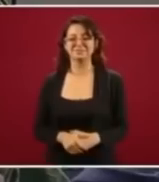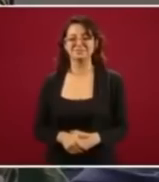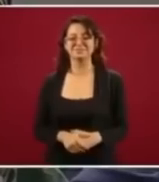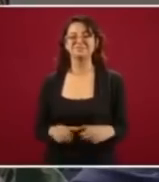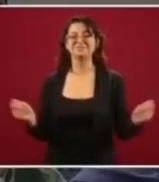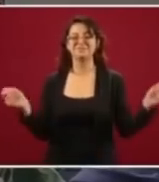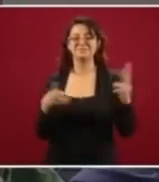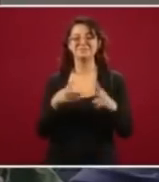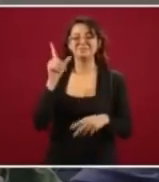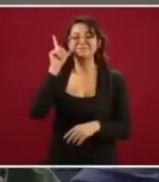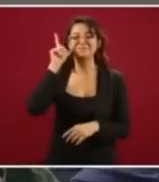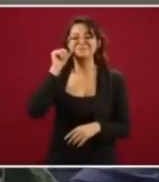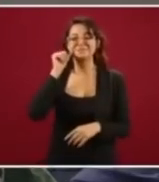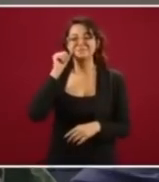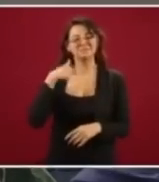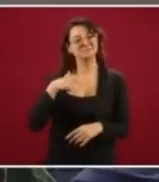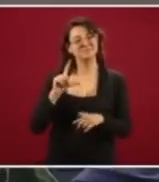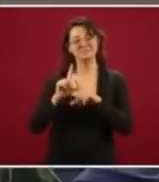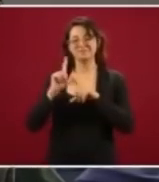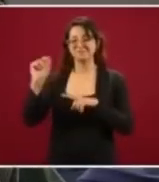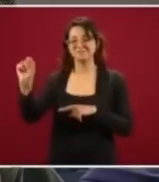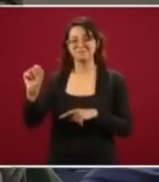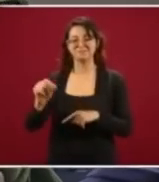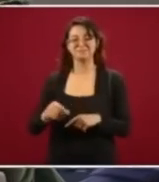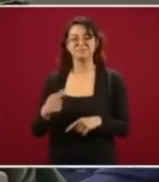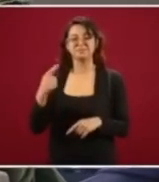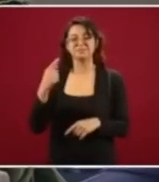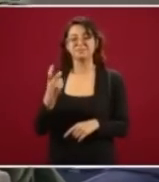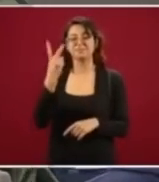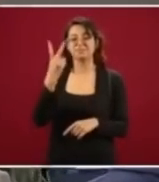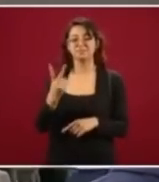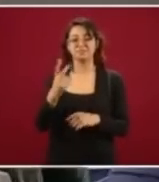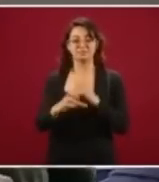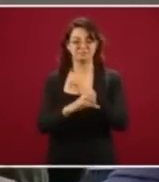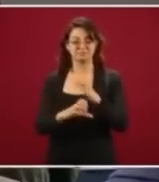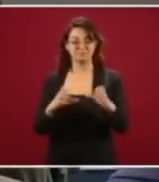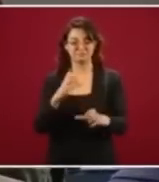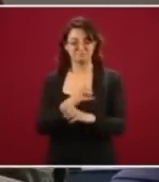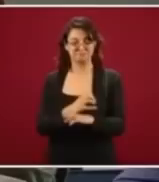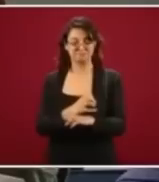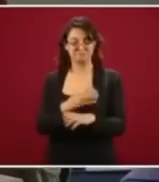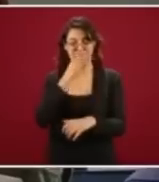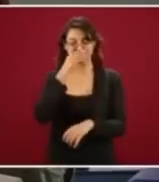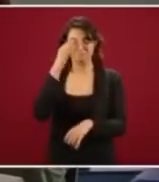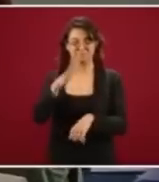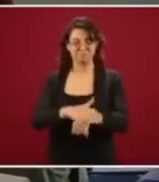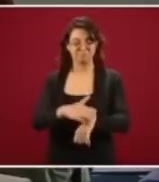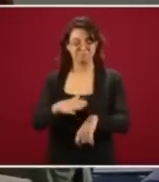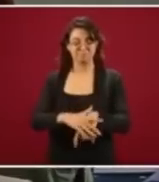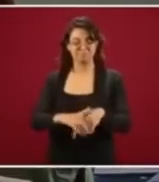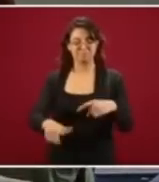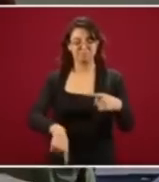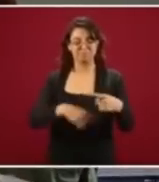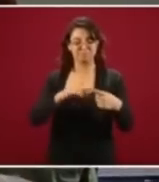Nos vemos mañana. Me tengo que ir porque dos cosas. Una,